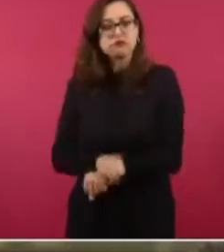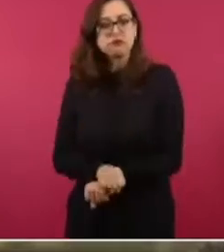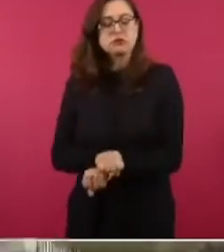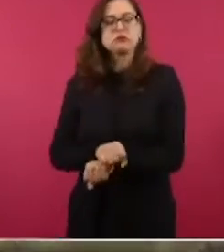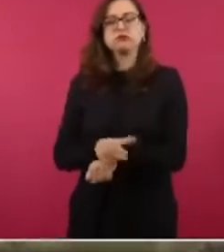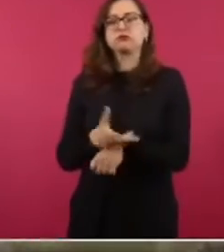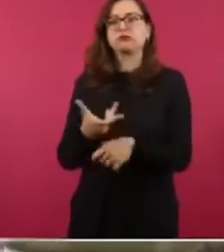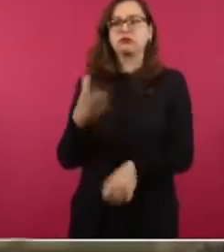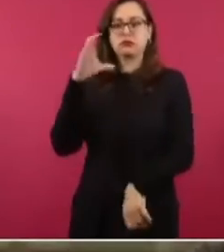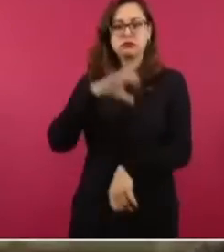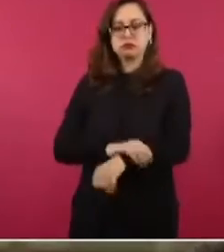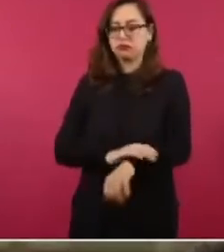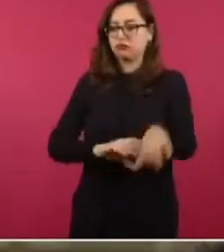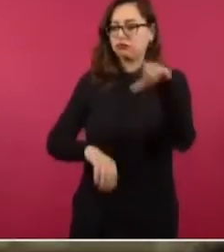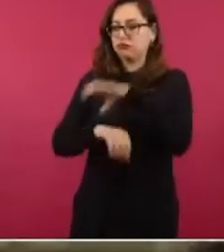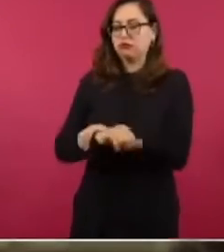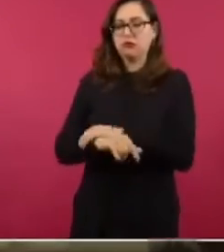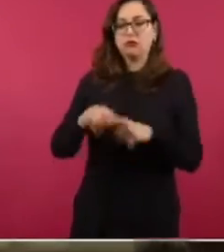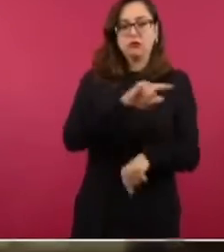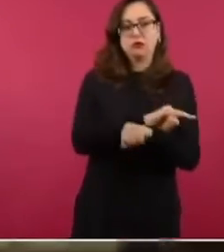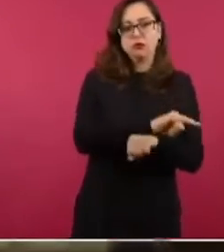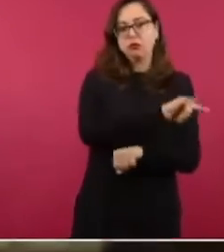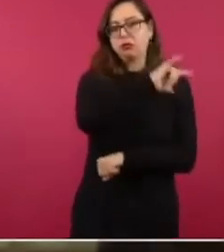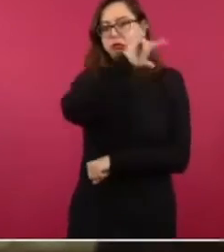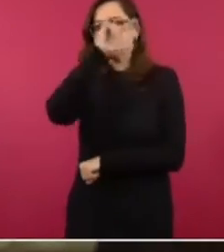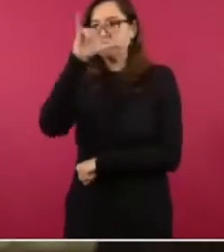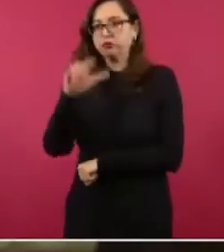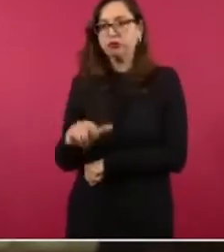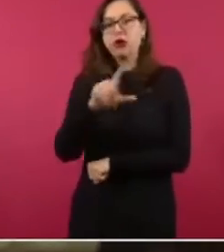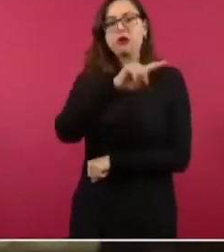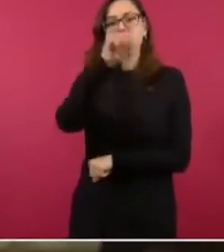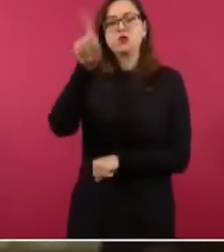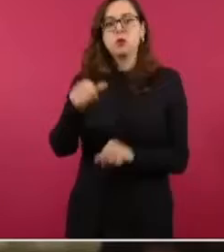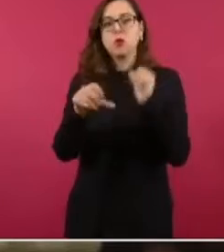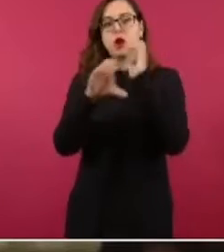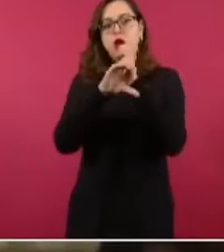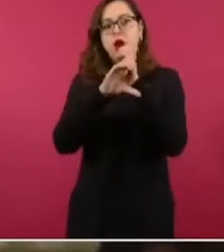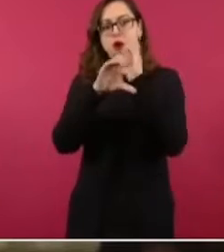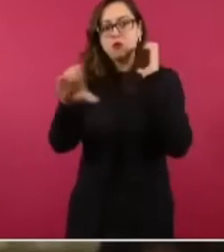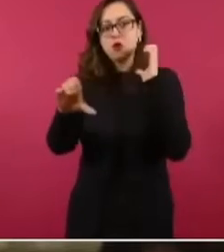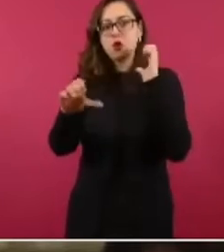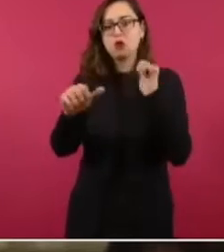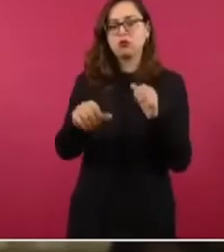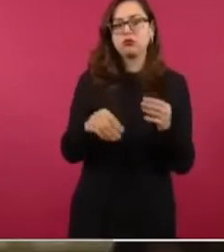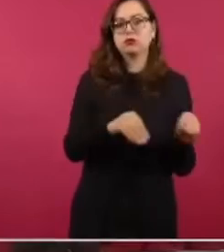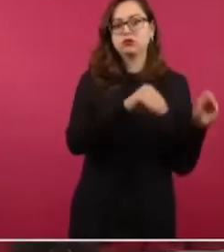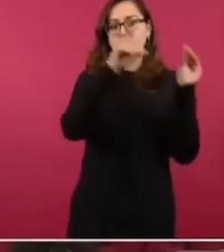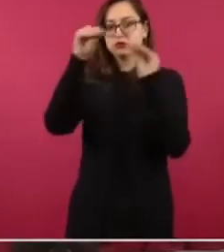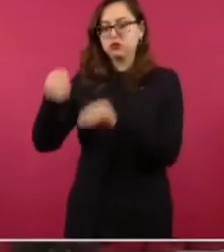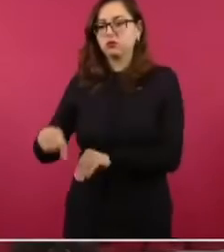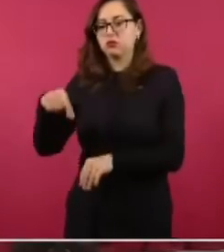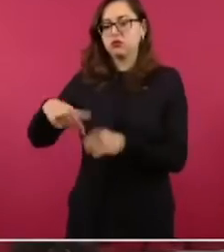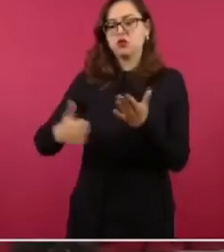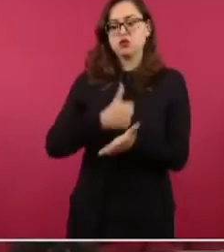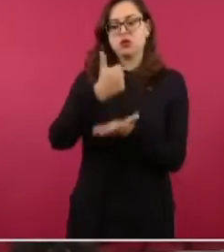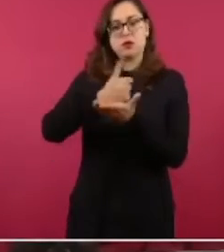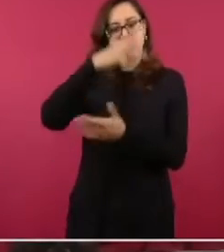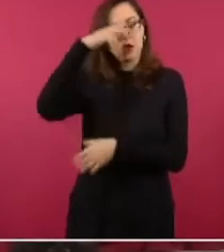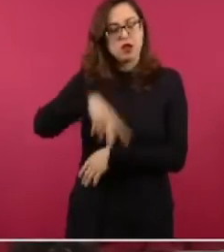presos y llegaron en autobuses a la Ciudad de México a las 5 de la mañana del sábado, aquí a las oficinas de la Comar,